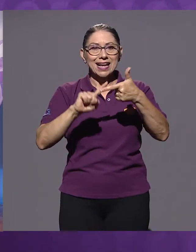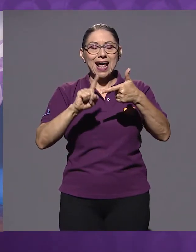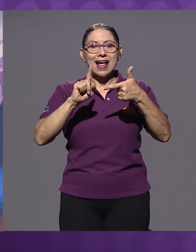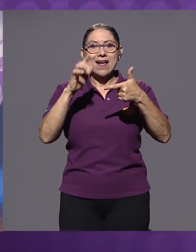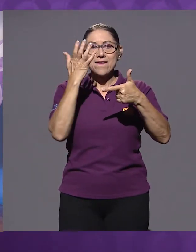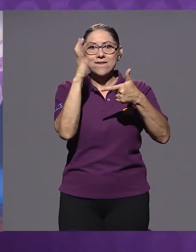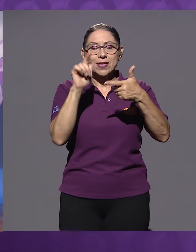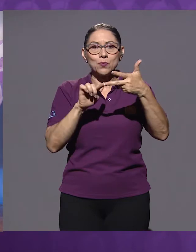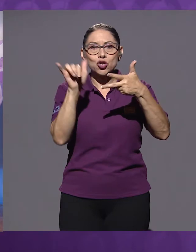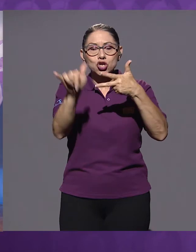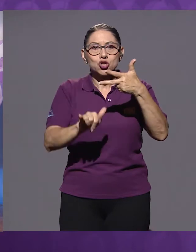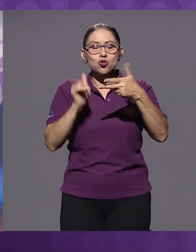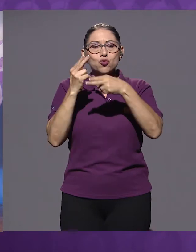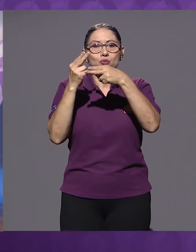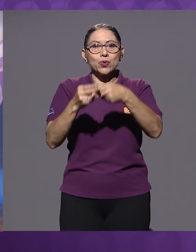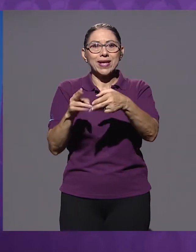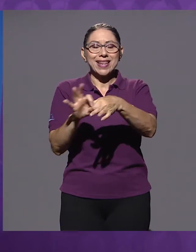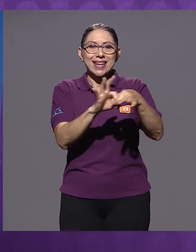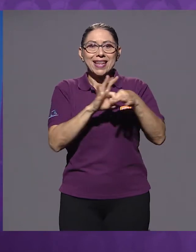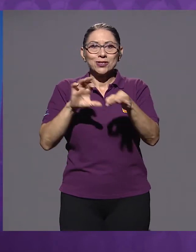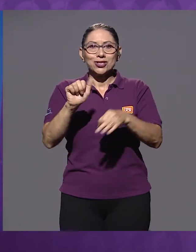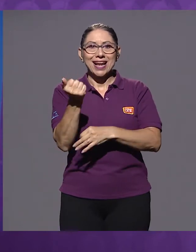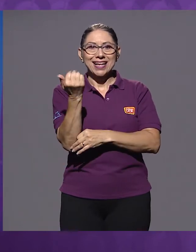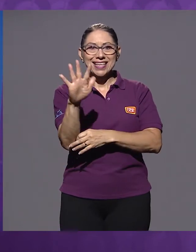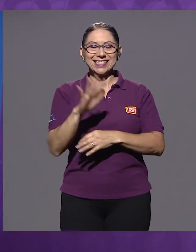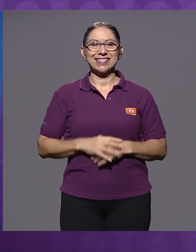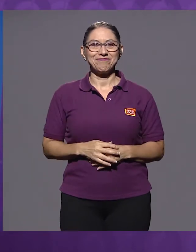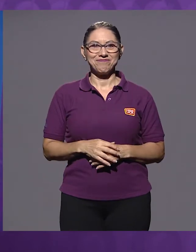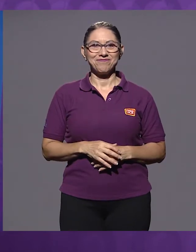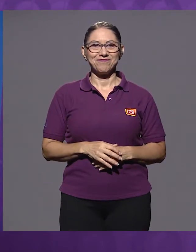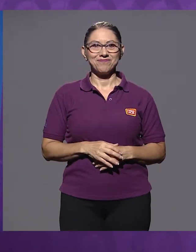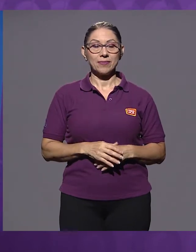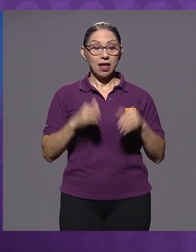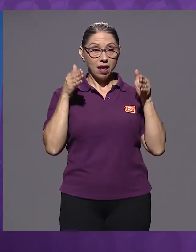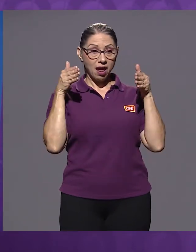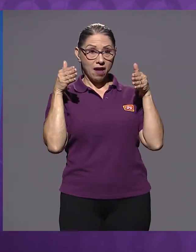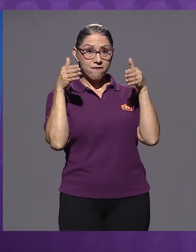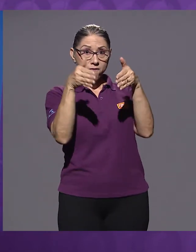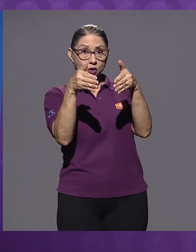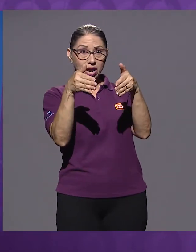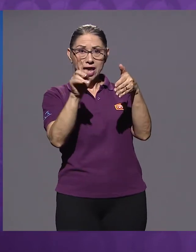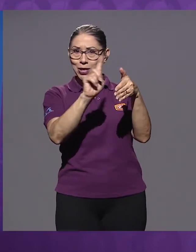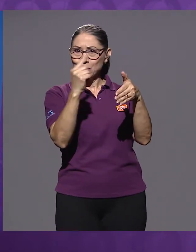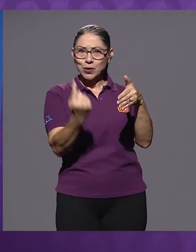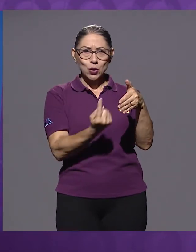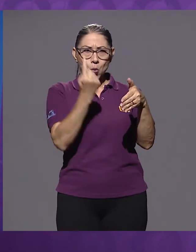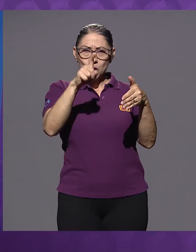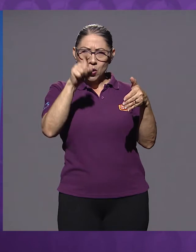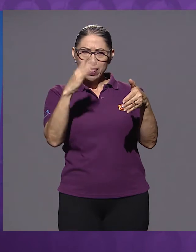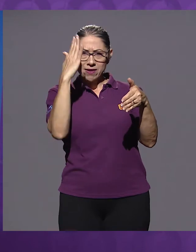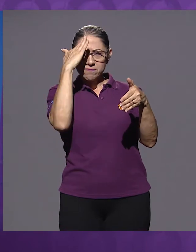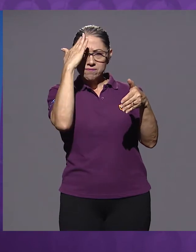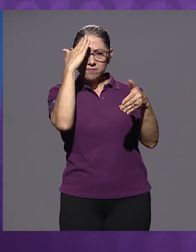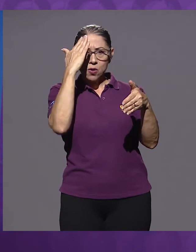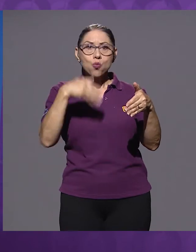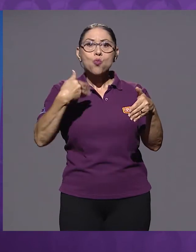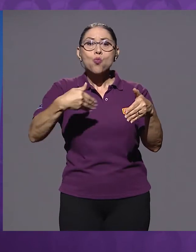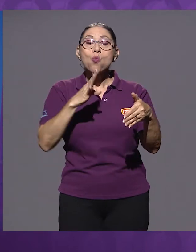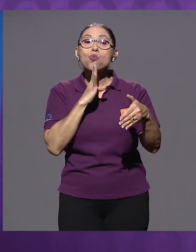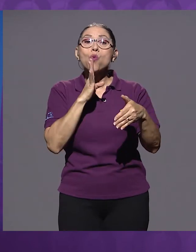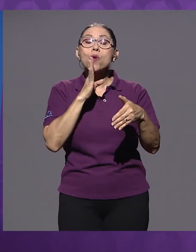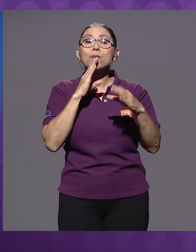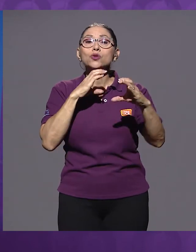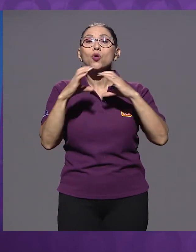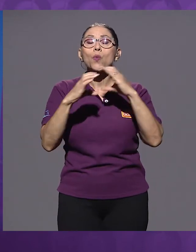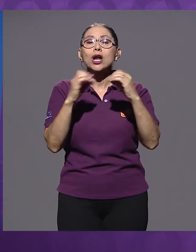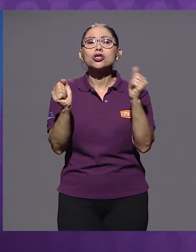Facebook y YouTube como Nexos Canal 15. El enfoque no es la única perspectiva a tomar en cuenta cuando hablamos de comunicación